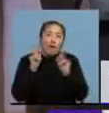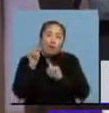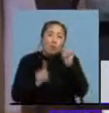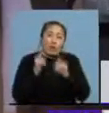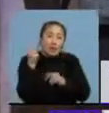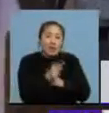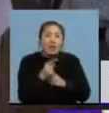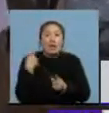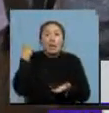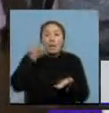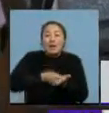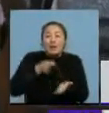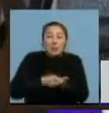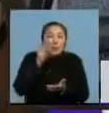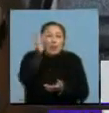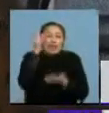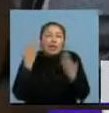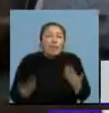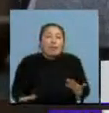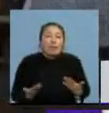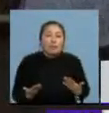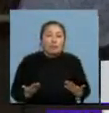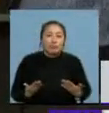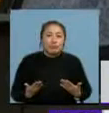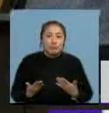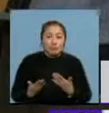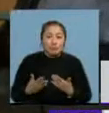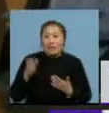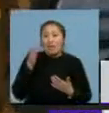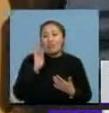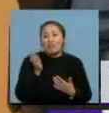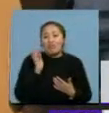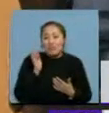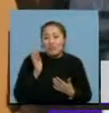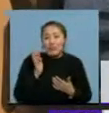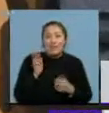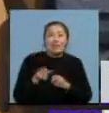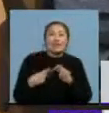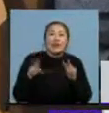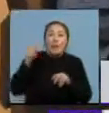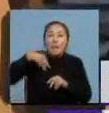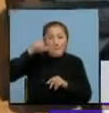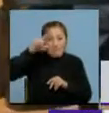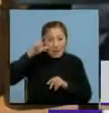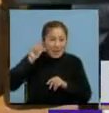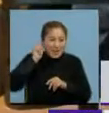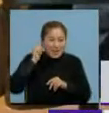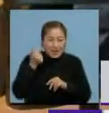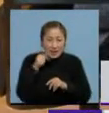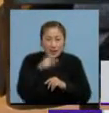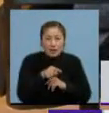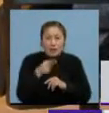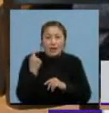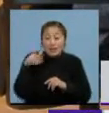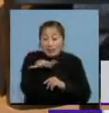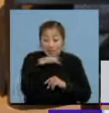el valor para que tenga una idea de en dólares el megavatio que se genera en el sistema de